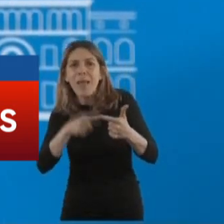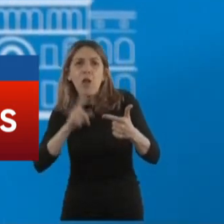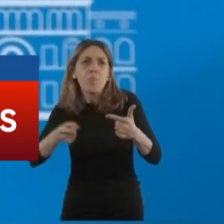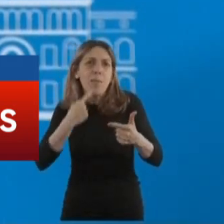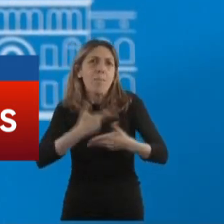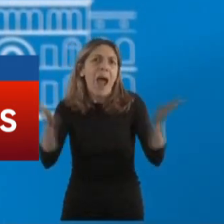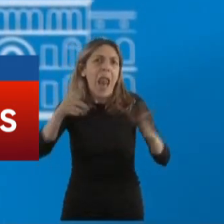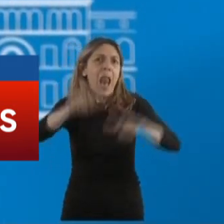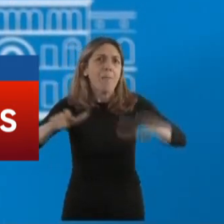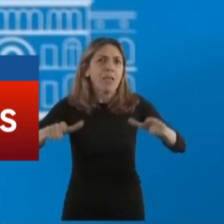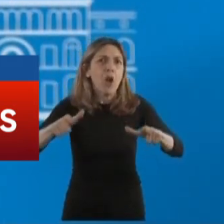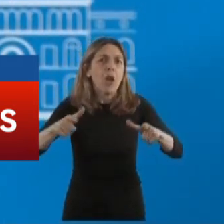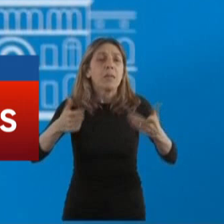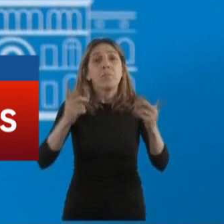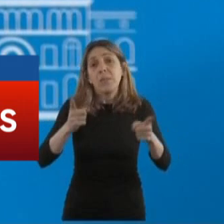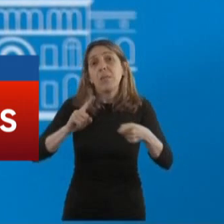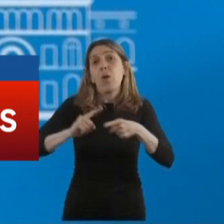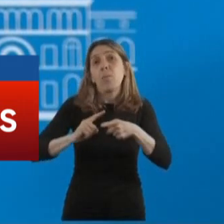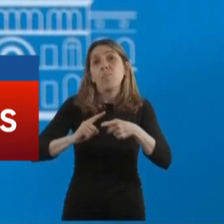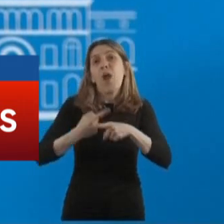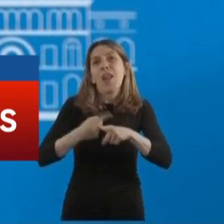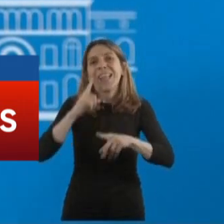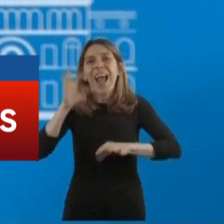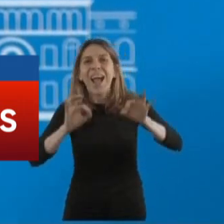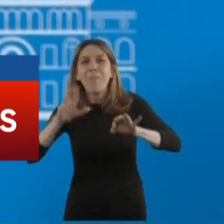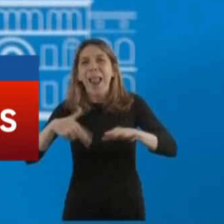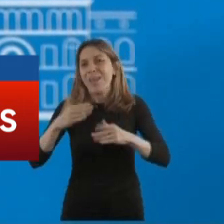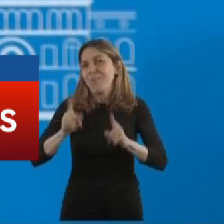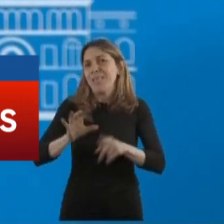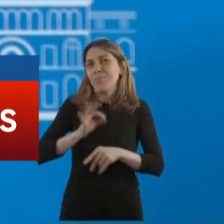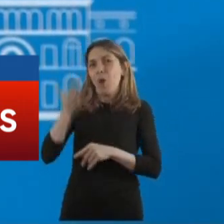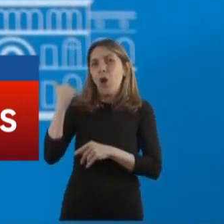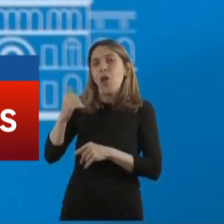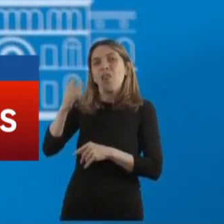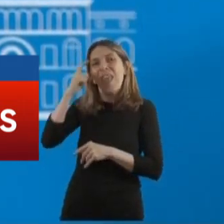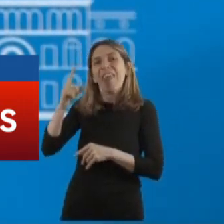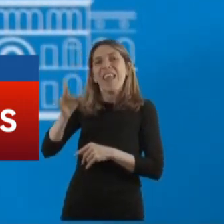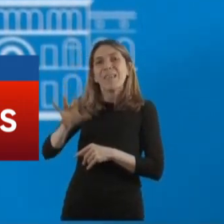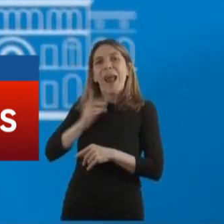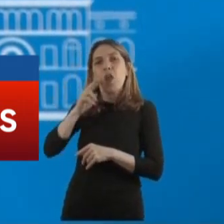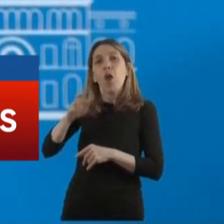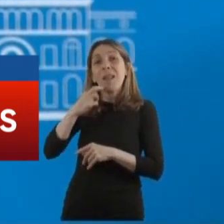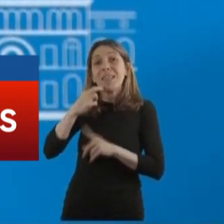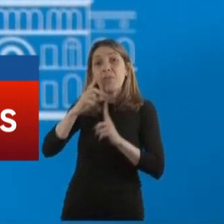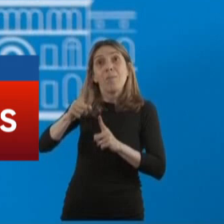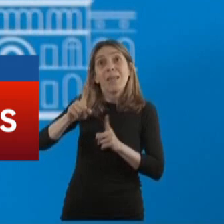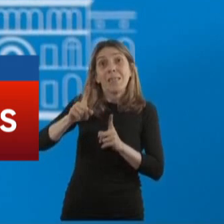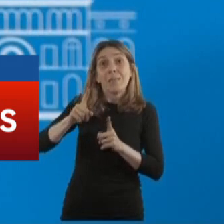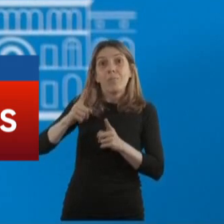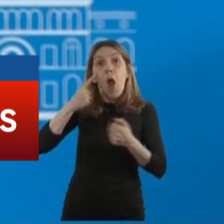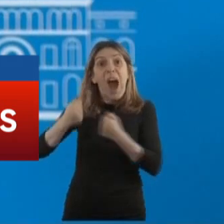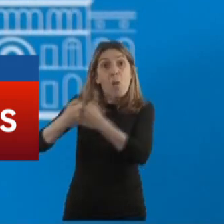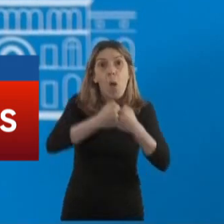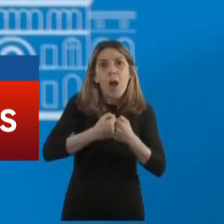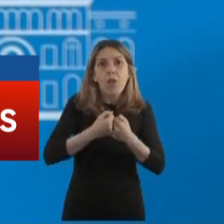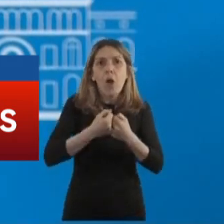que por supuesto esta política de medicamentos que se inició el 10 de diciembre de 2019 en el mundo se vio